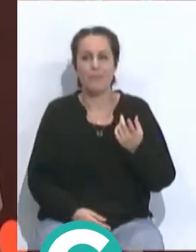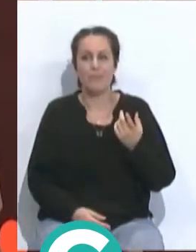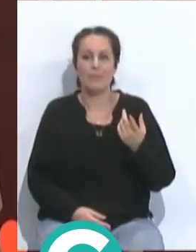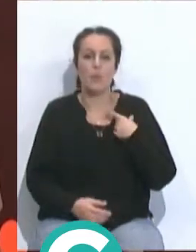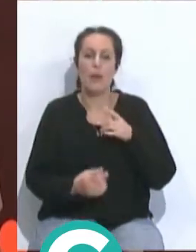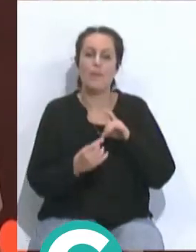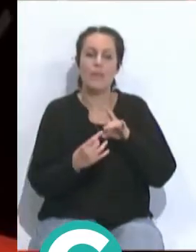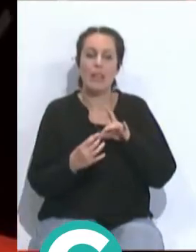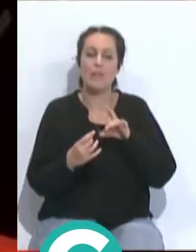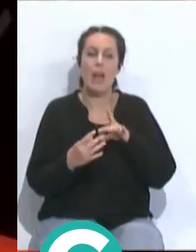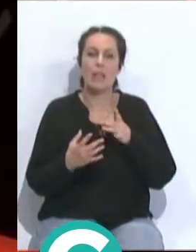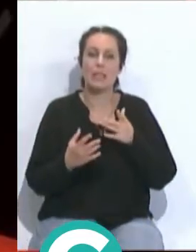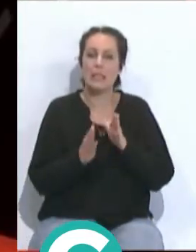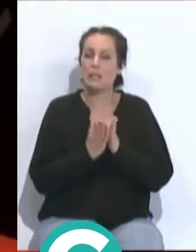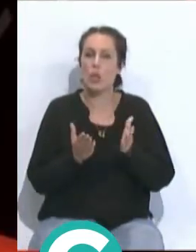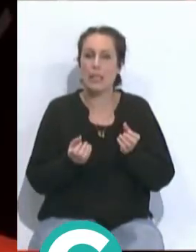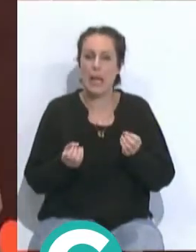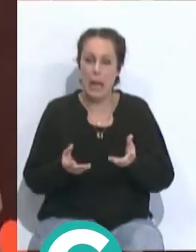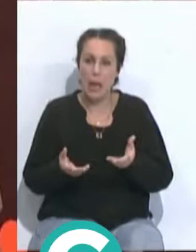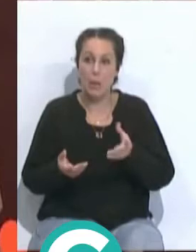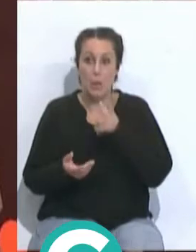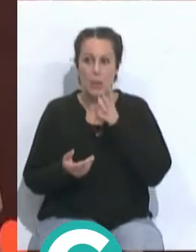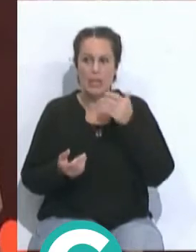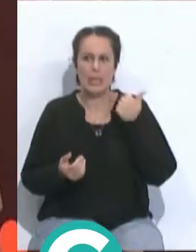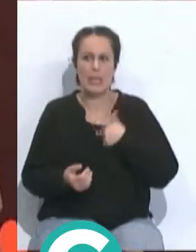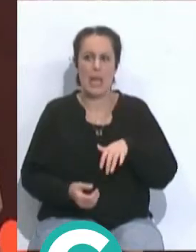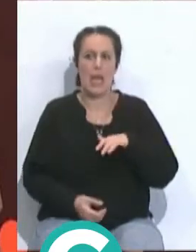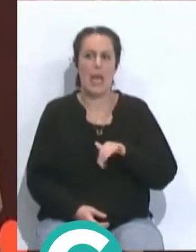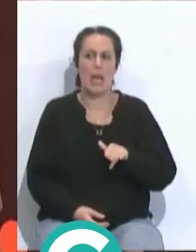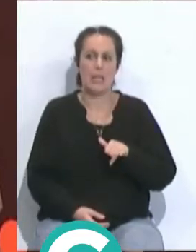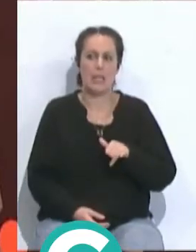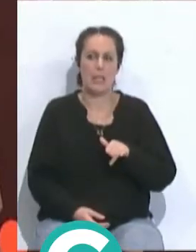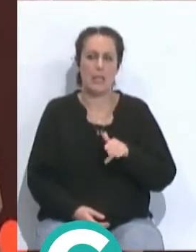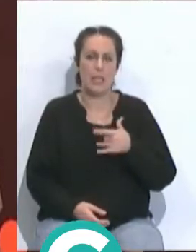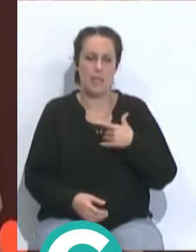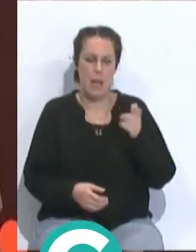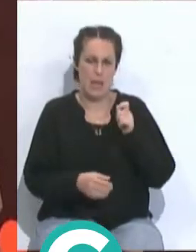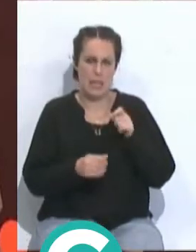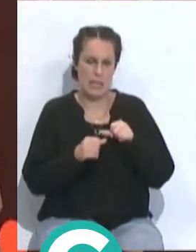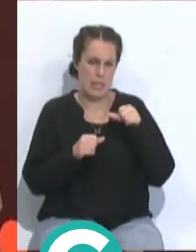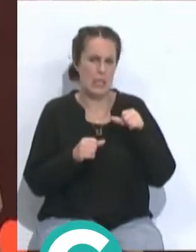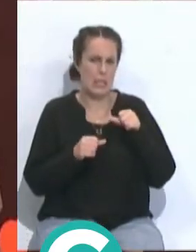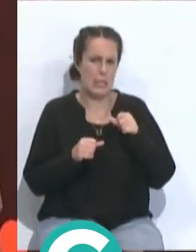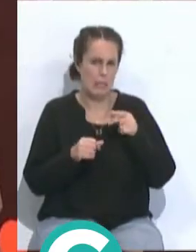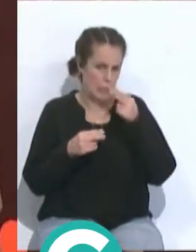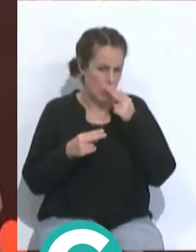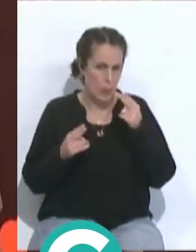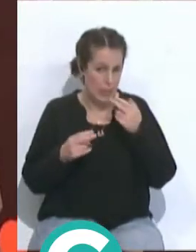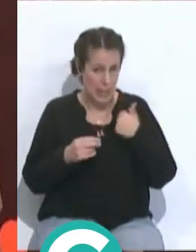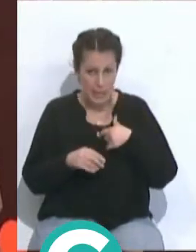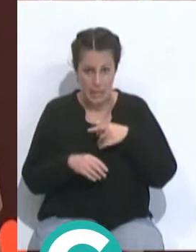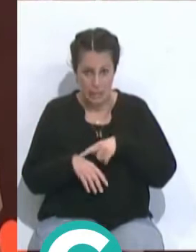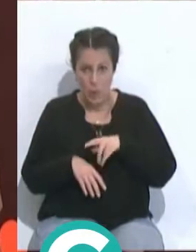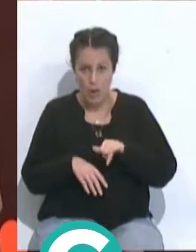qué feedback ha tenido el libro, Cristina? Porque ya lleva unos mesecitos, ¿no? Entonces, bueno, seguro que ya te ha dado